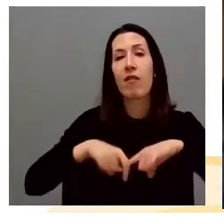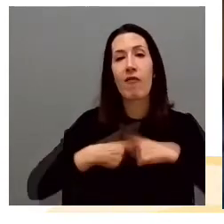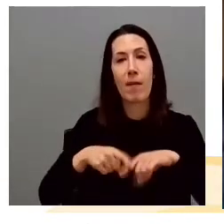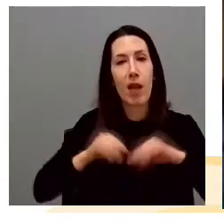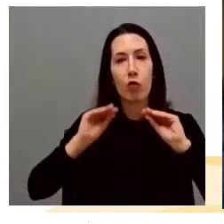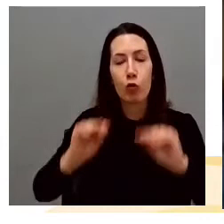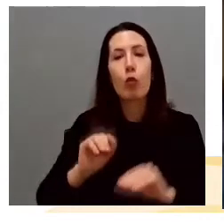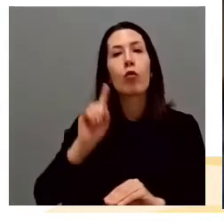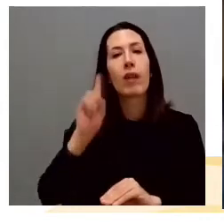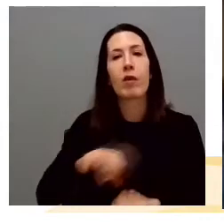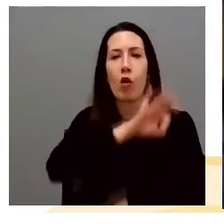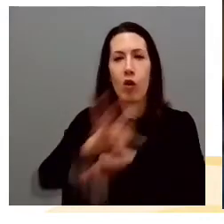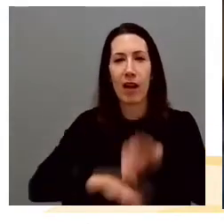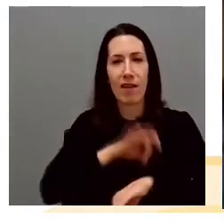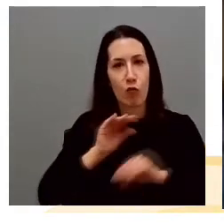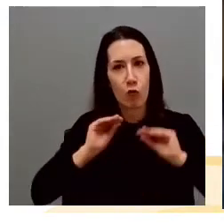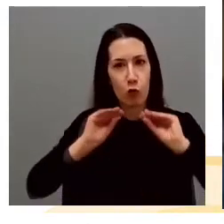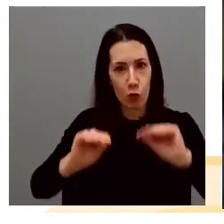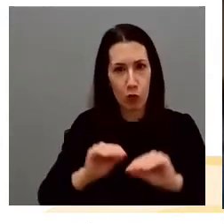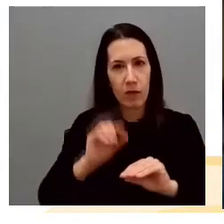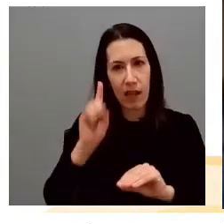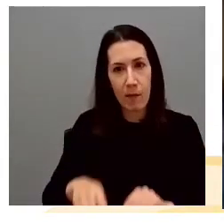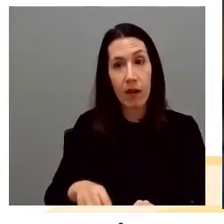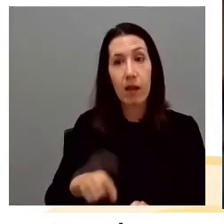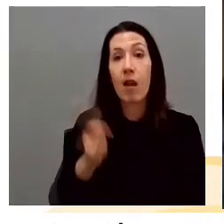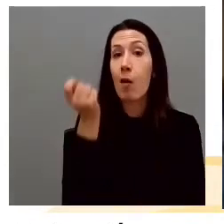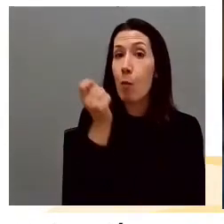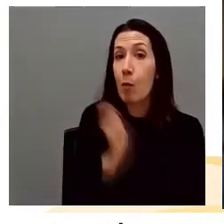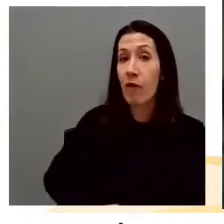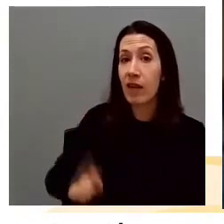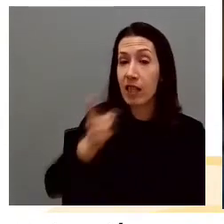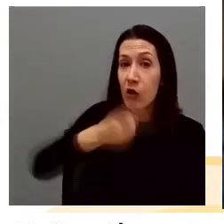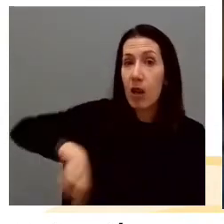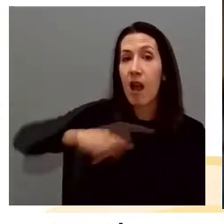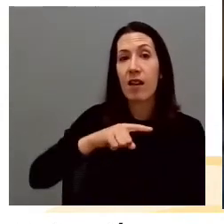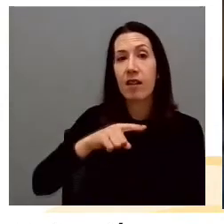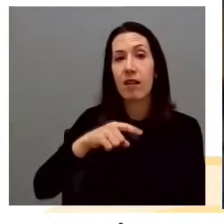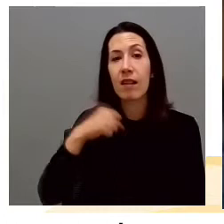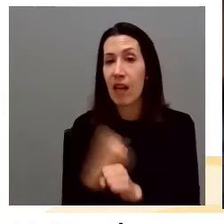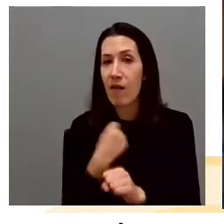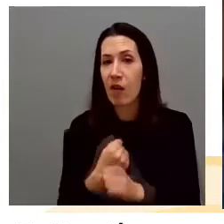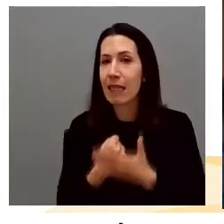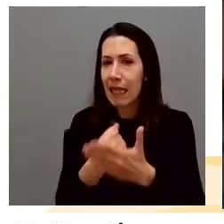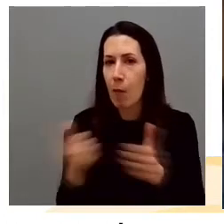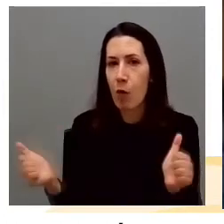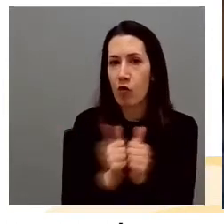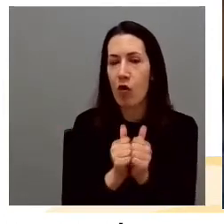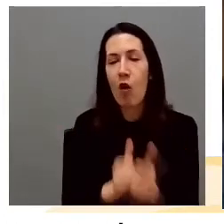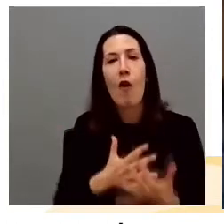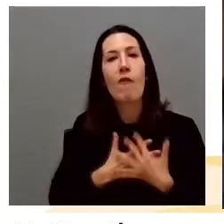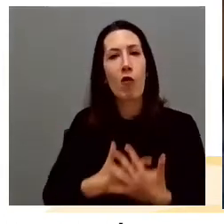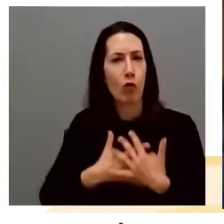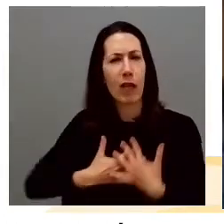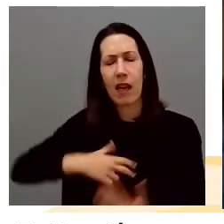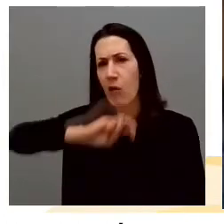a sus organizaciones, a los profesionales, al personal de apoyo, al voluntariado y a